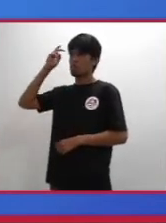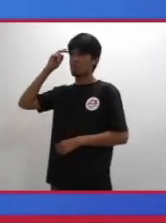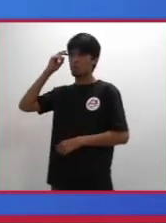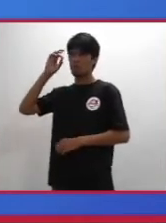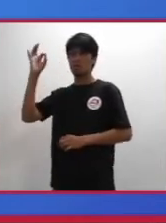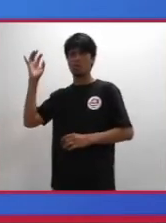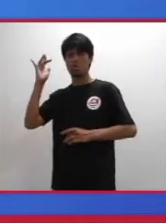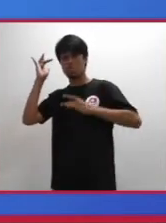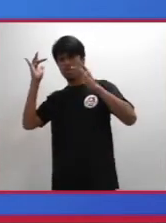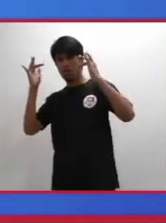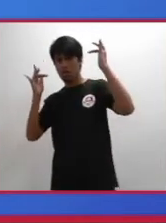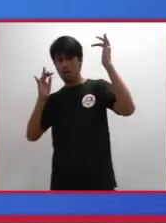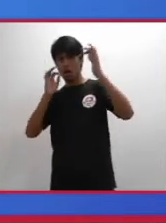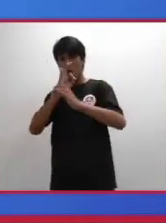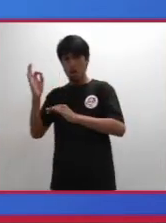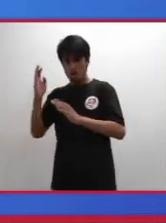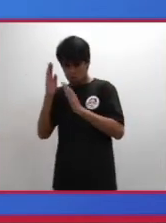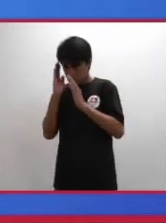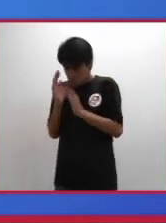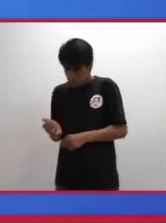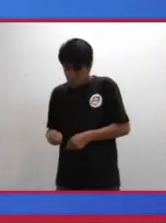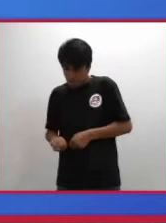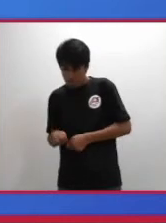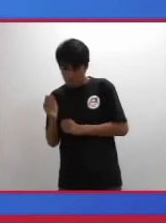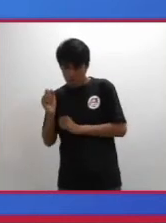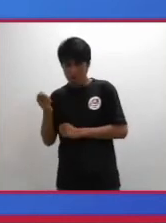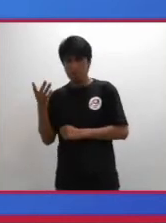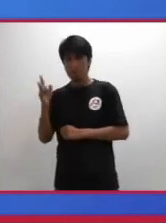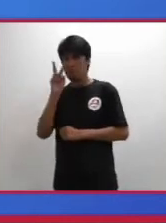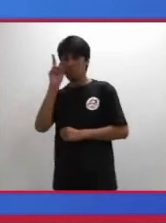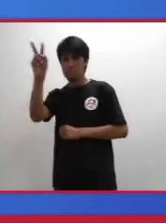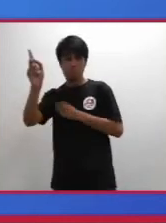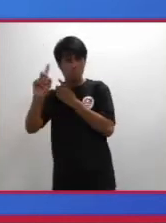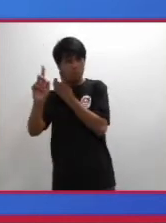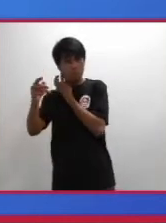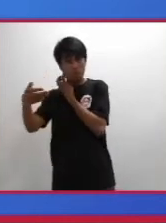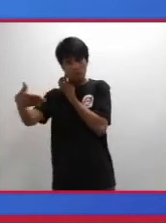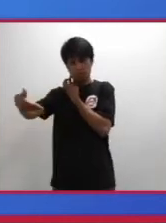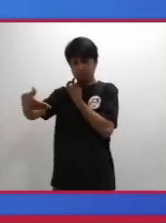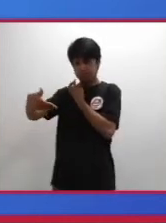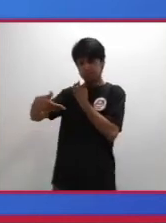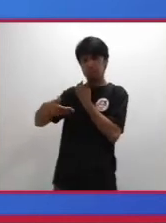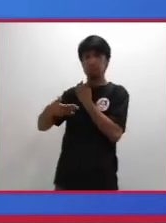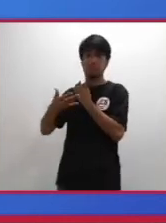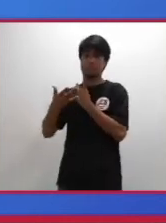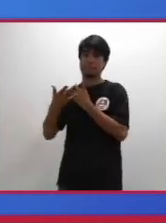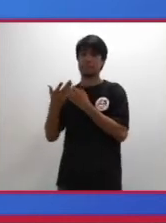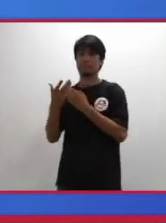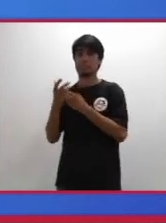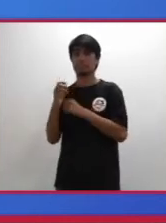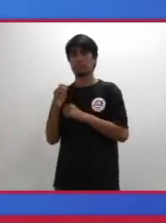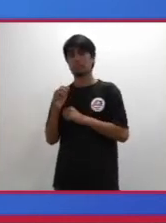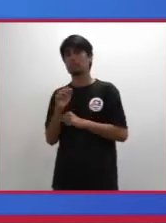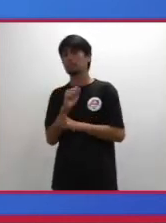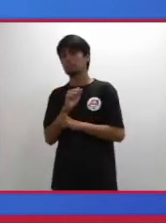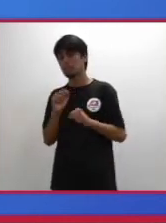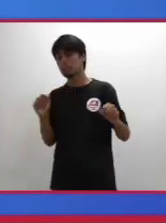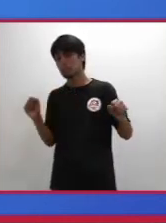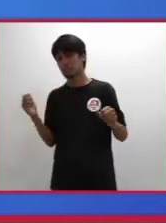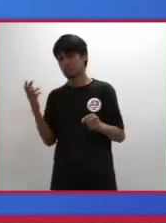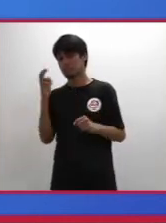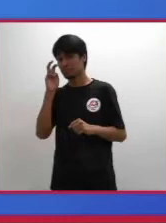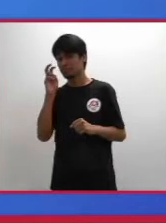está distraída o muy concentrada en su trabajo, que no se percata de la máquina, ¿verdad? Entonces, en esta situación tenemos de que